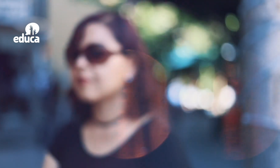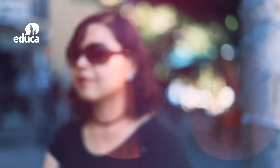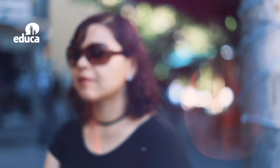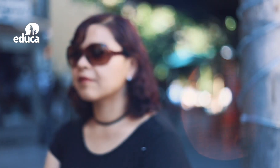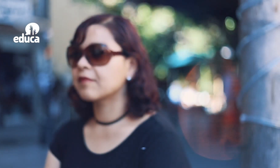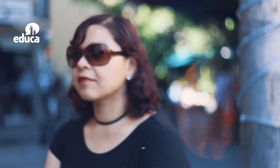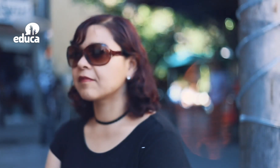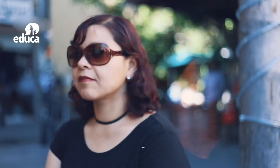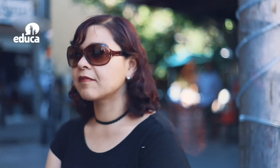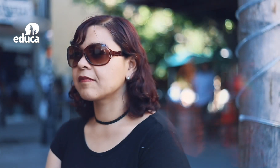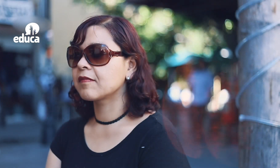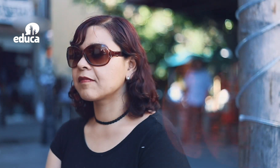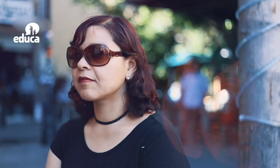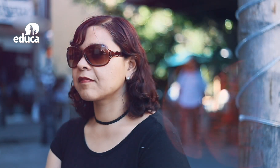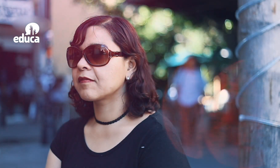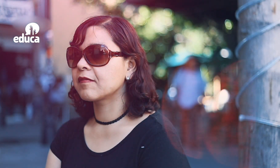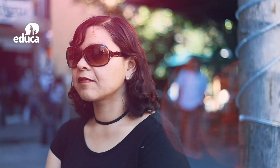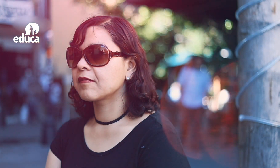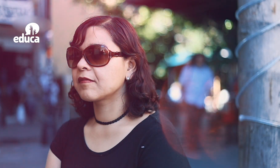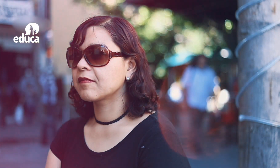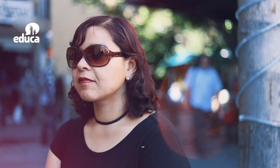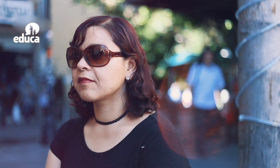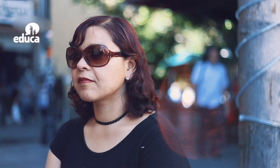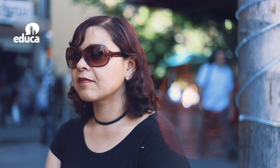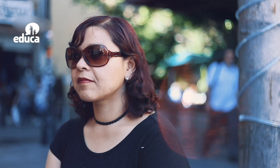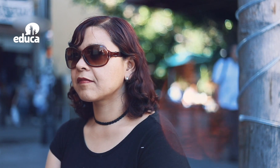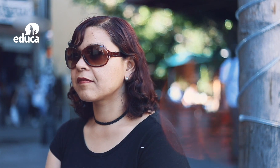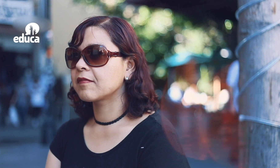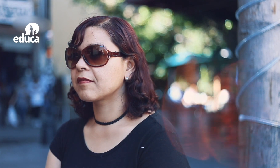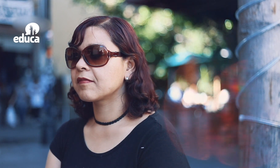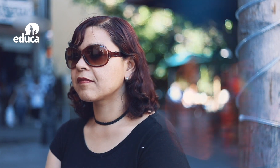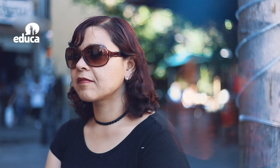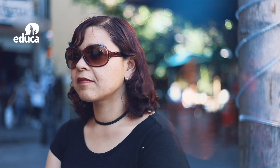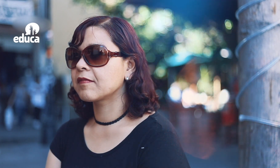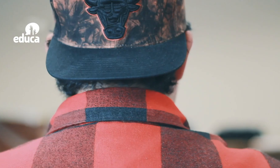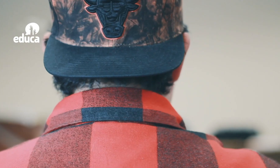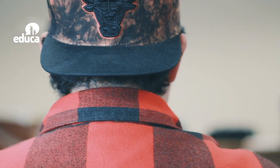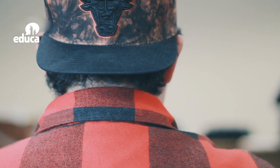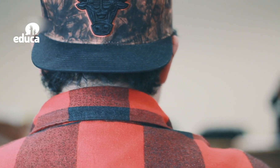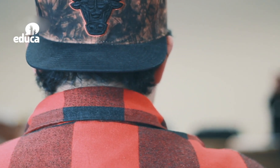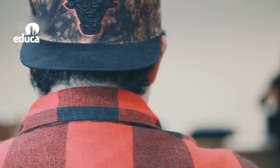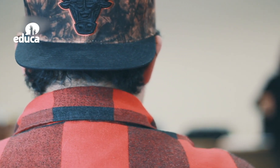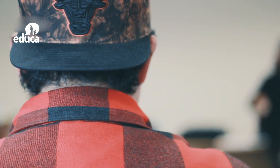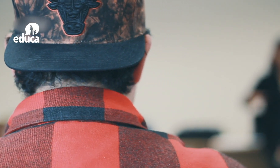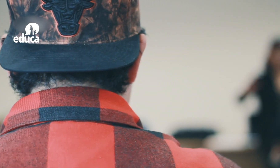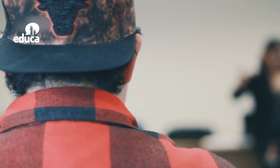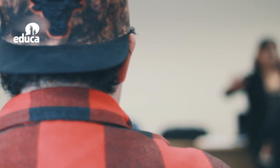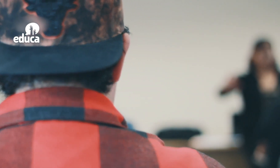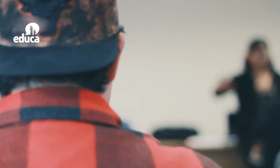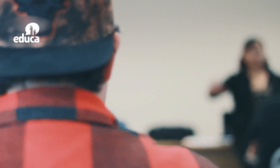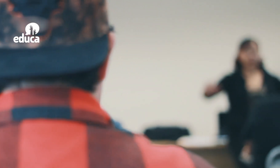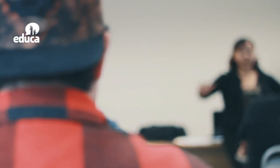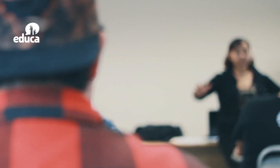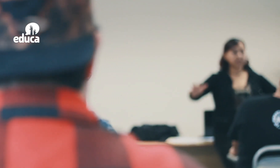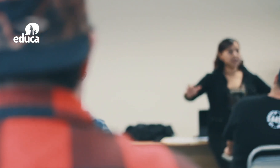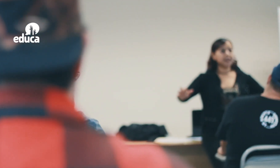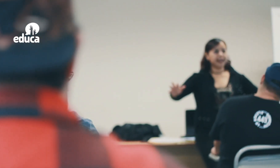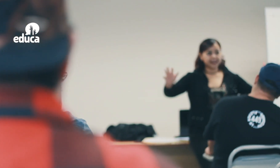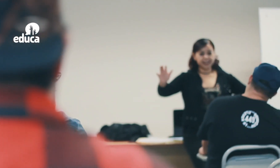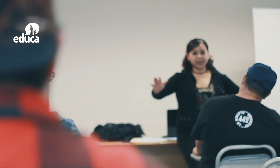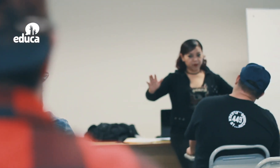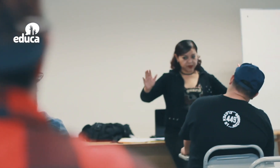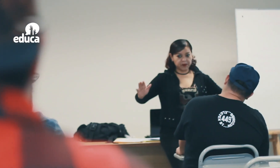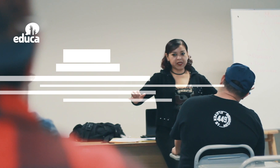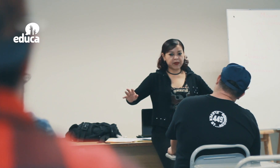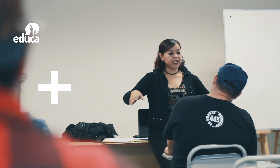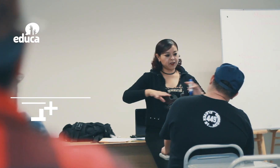atreves a hablar siendo mujer de esa manera, ¿no? ¿Cómo te atreves a ser artista y todavía como mujer atreverte a tocar ciertos